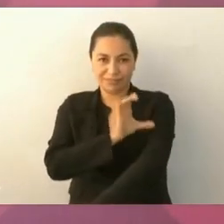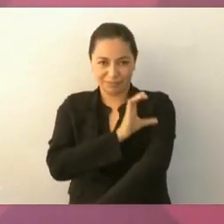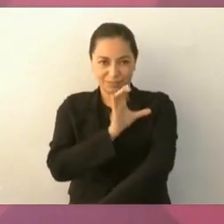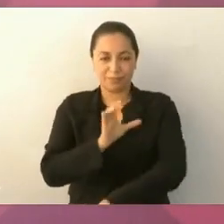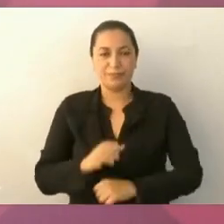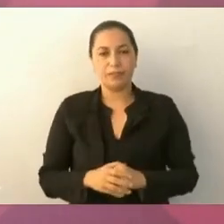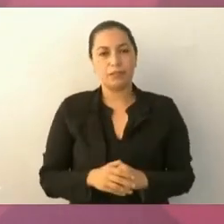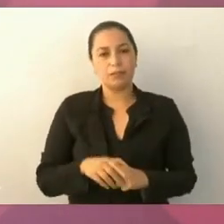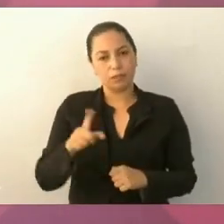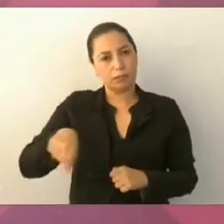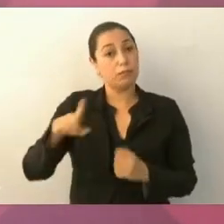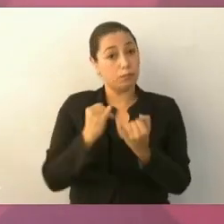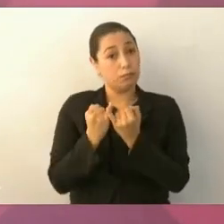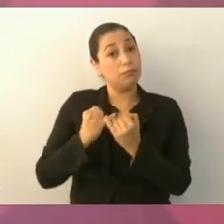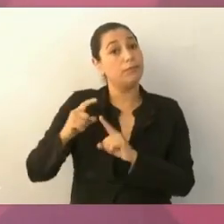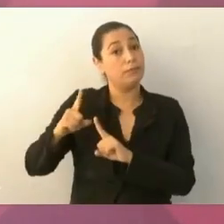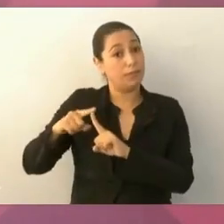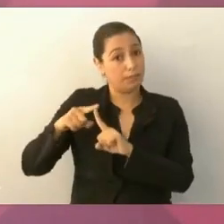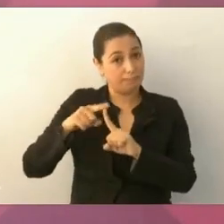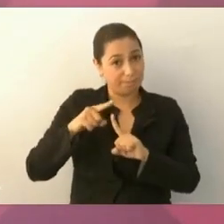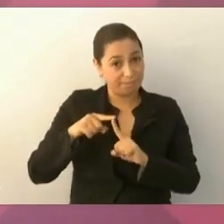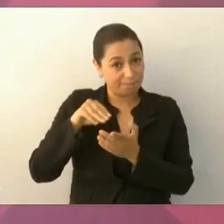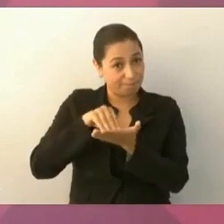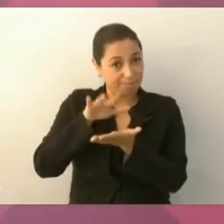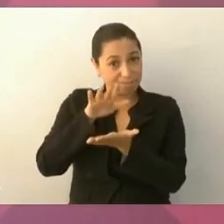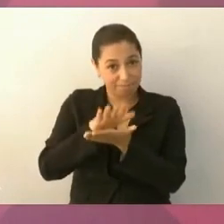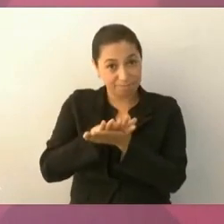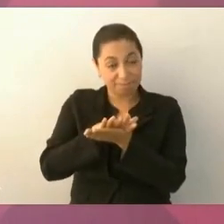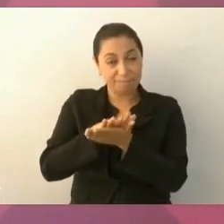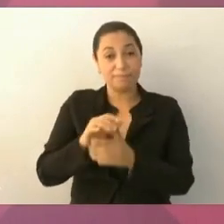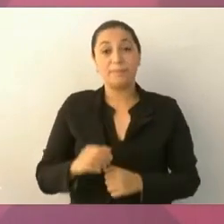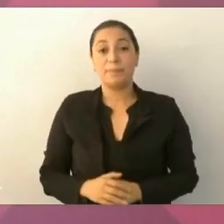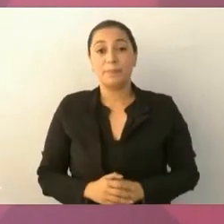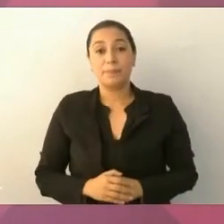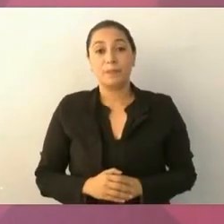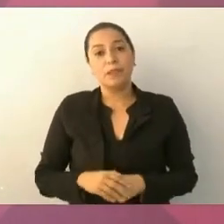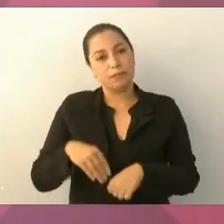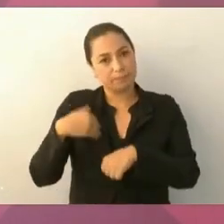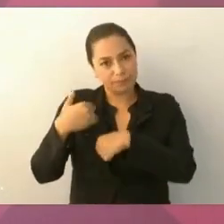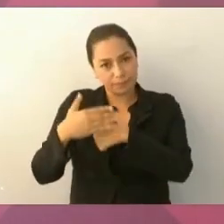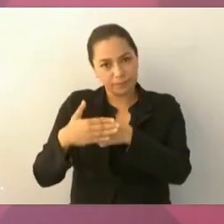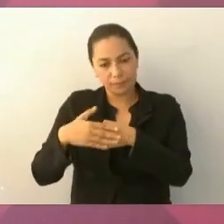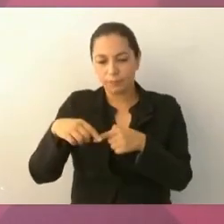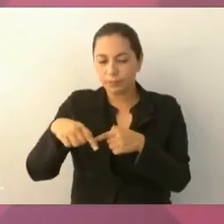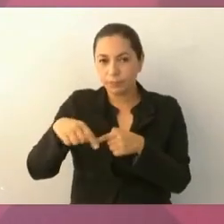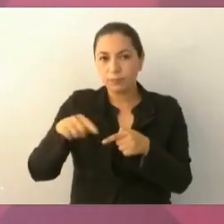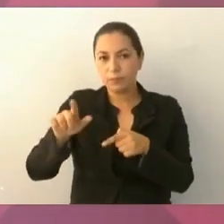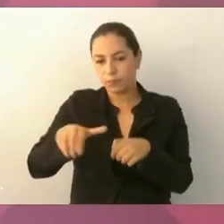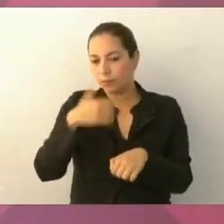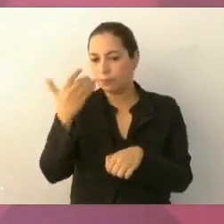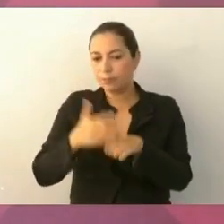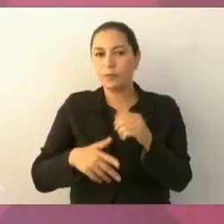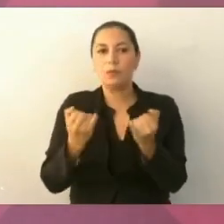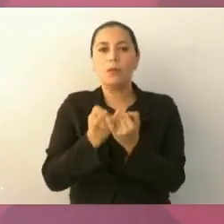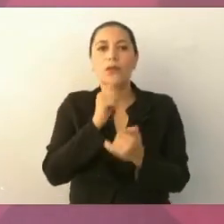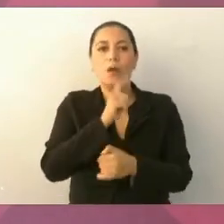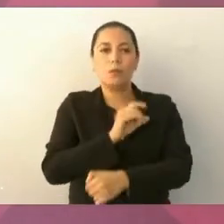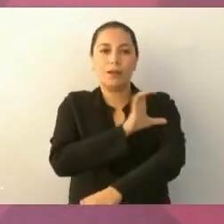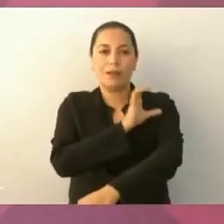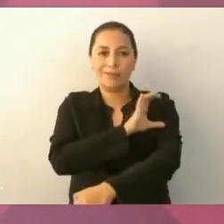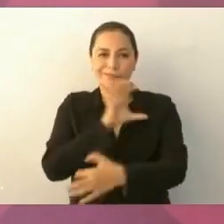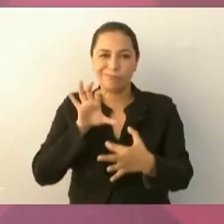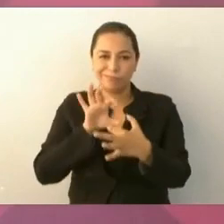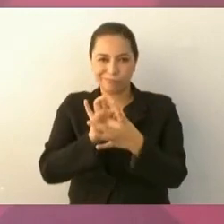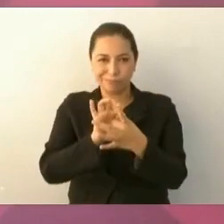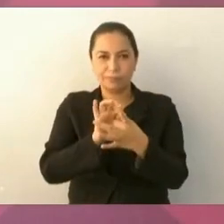Ahí les va a quedar su tarea para que terminemos la hidroeléctrica y